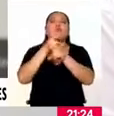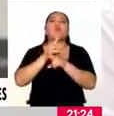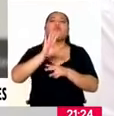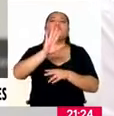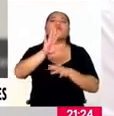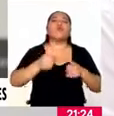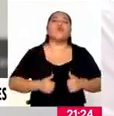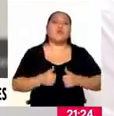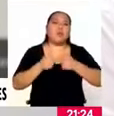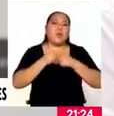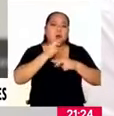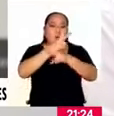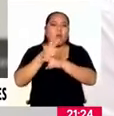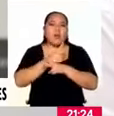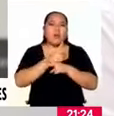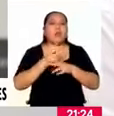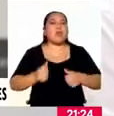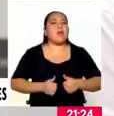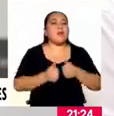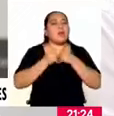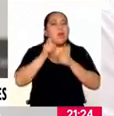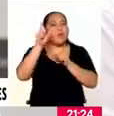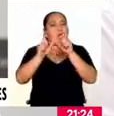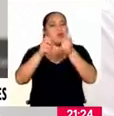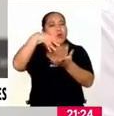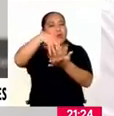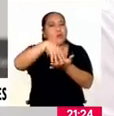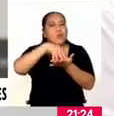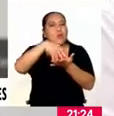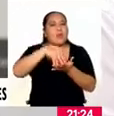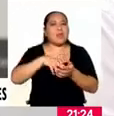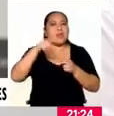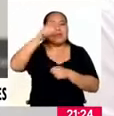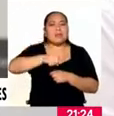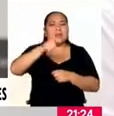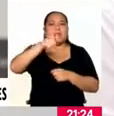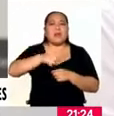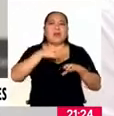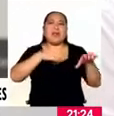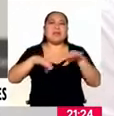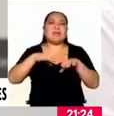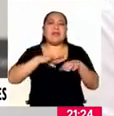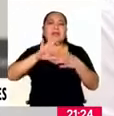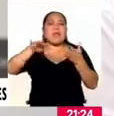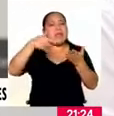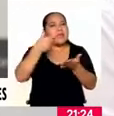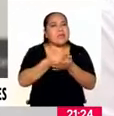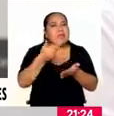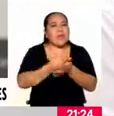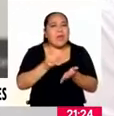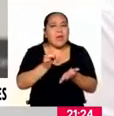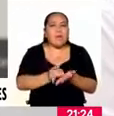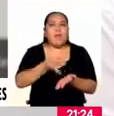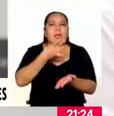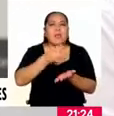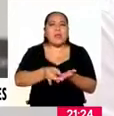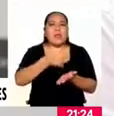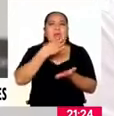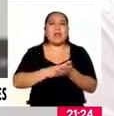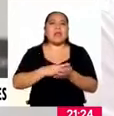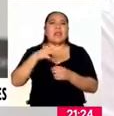la vida de los más vulnerables. Necesitamos hacer que lleguen nuestros medicamentos. En la